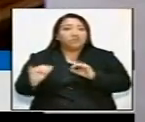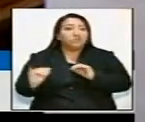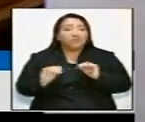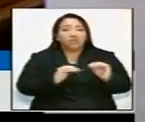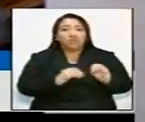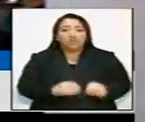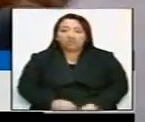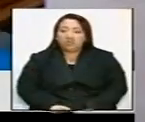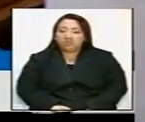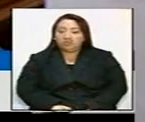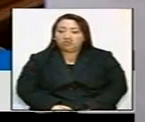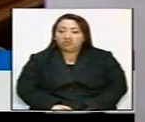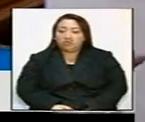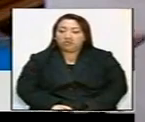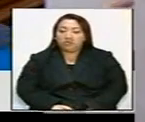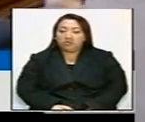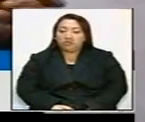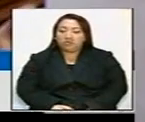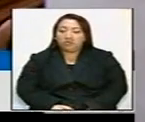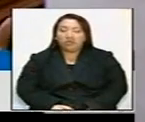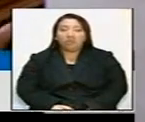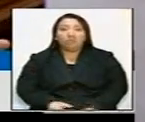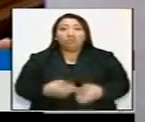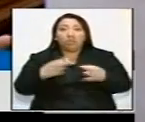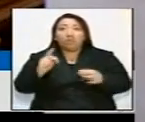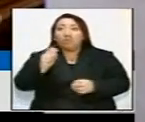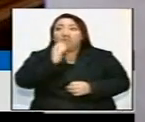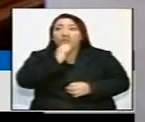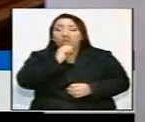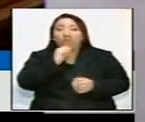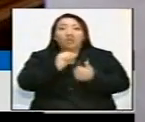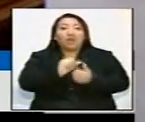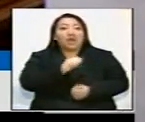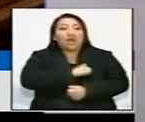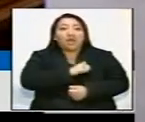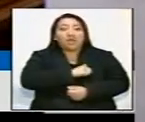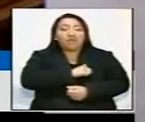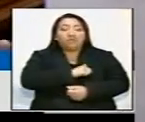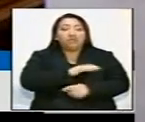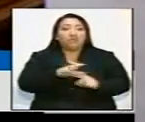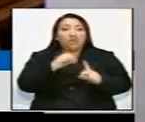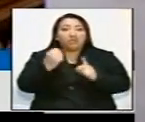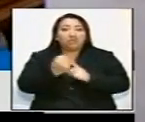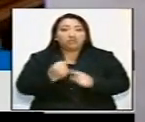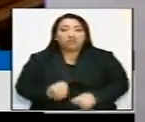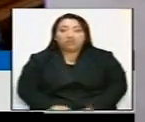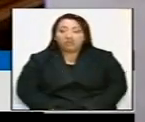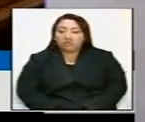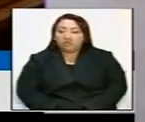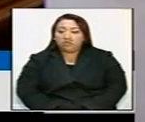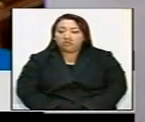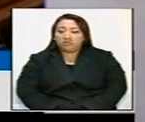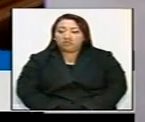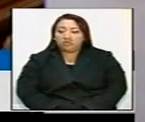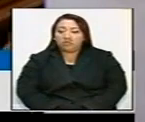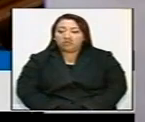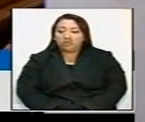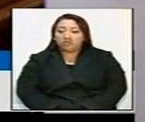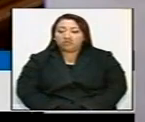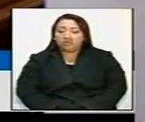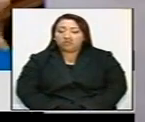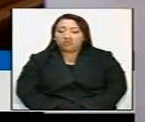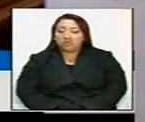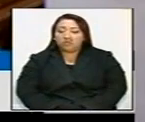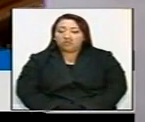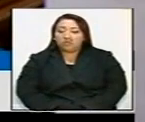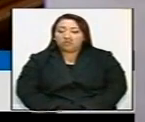lenguaje, el sector público, el sector privado, la academia y la sociedad civil. Y de manera más importante,